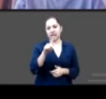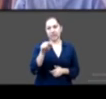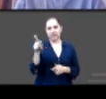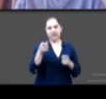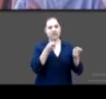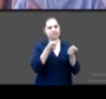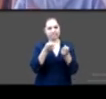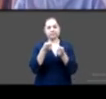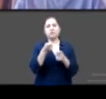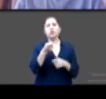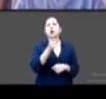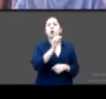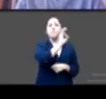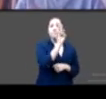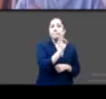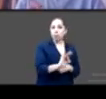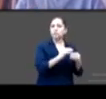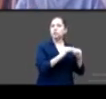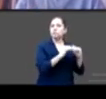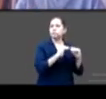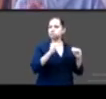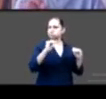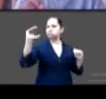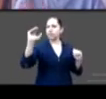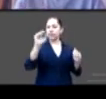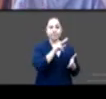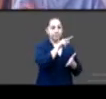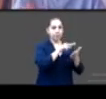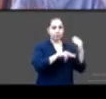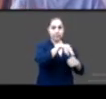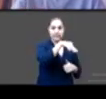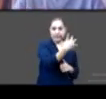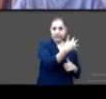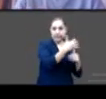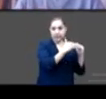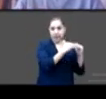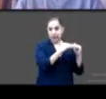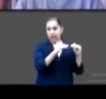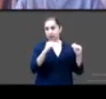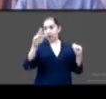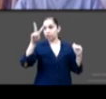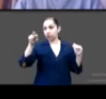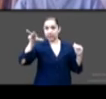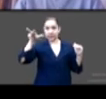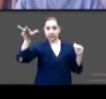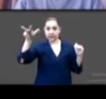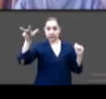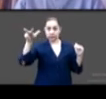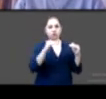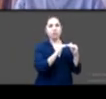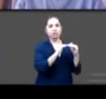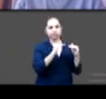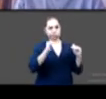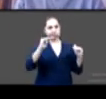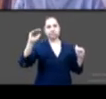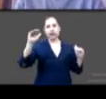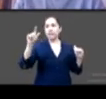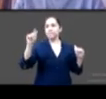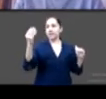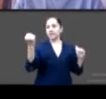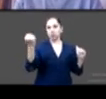crecido del año 2015 al año 2018, el último número que tenemos aquí, en